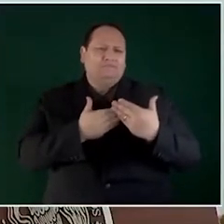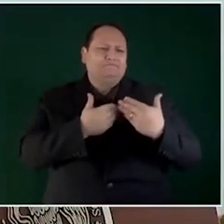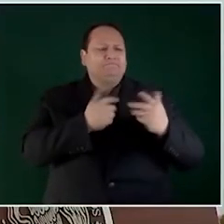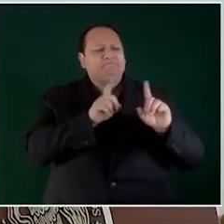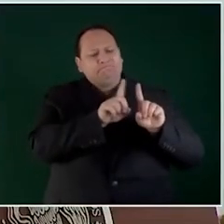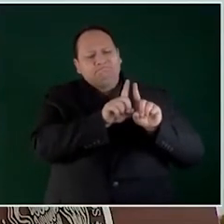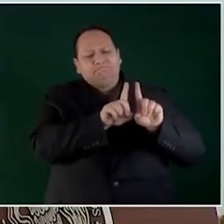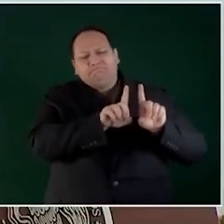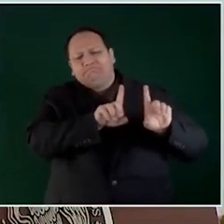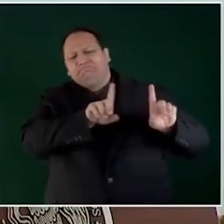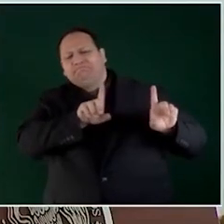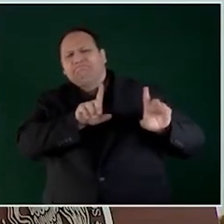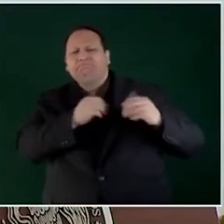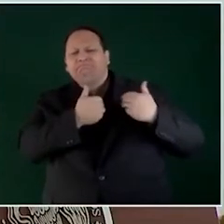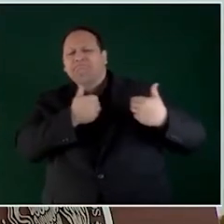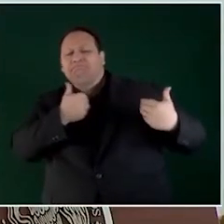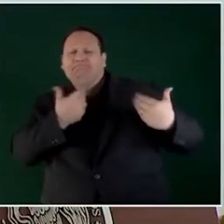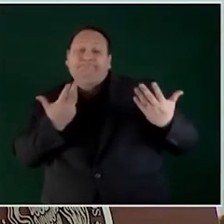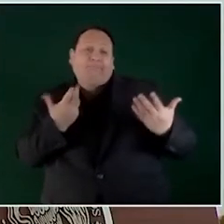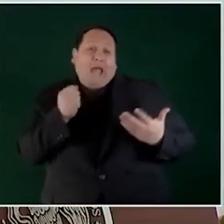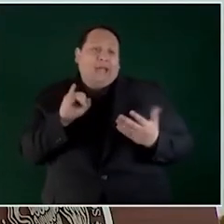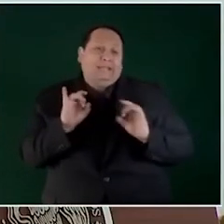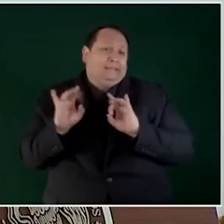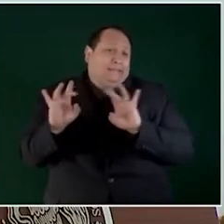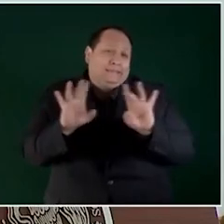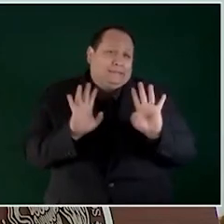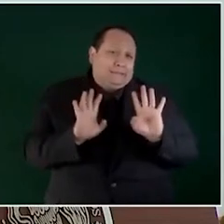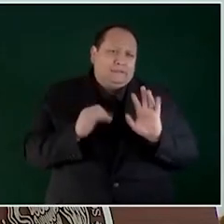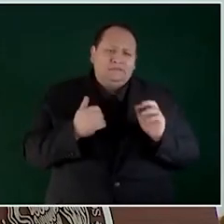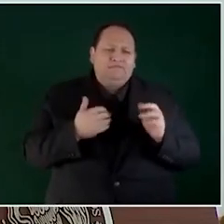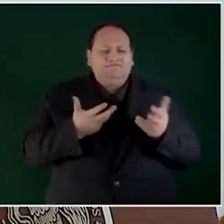distanciamos, porque así es esto,